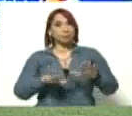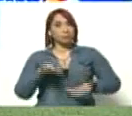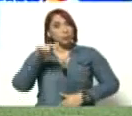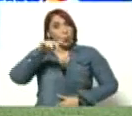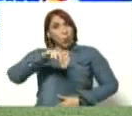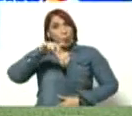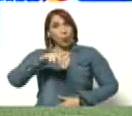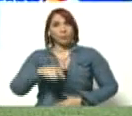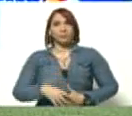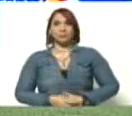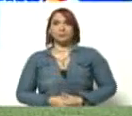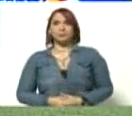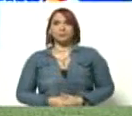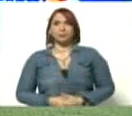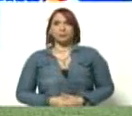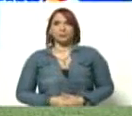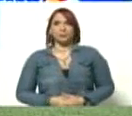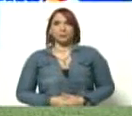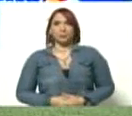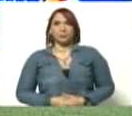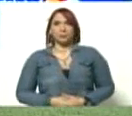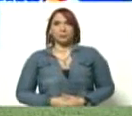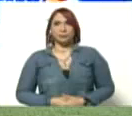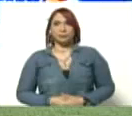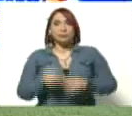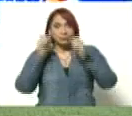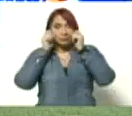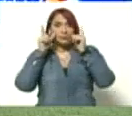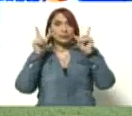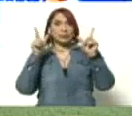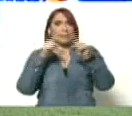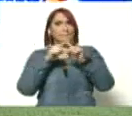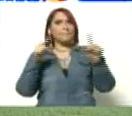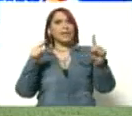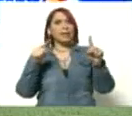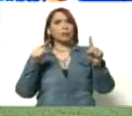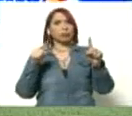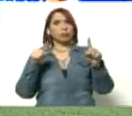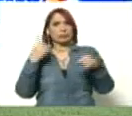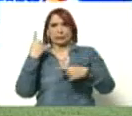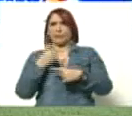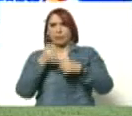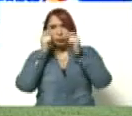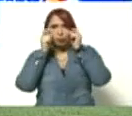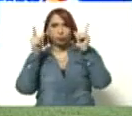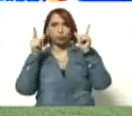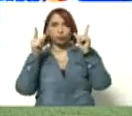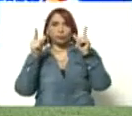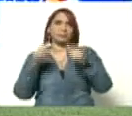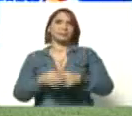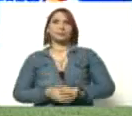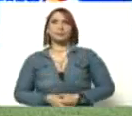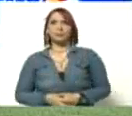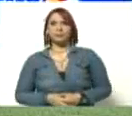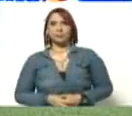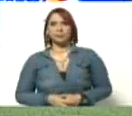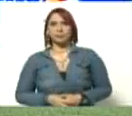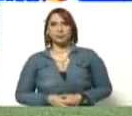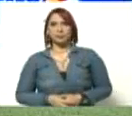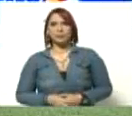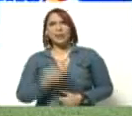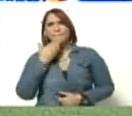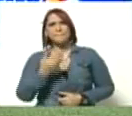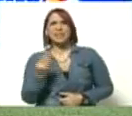Aún hoy, ya nos sorprende, pero es para sorprenderse. Aún hoy piden